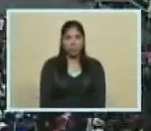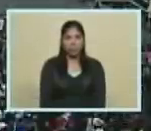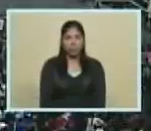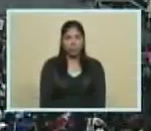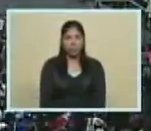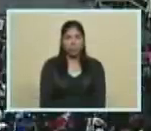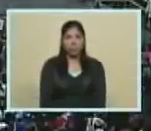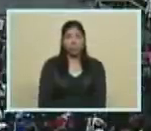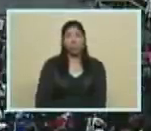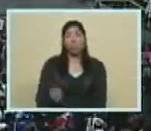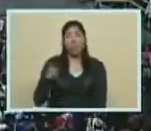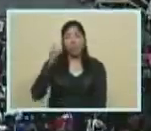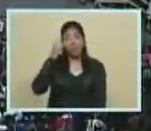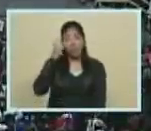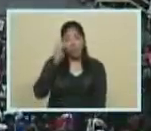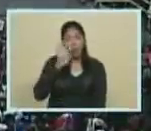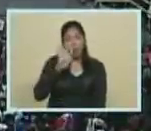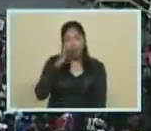1992. El 4 de febrero